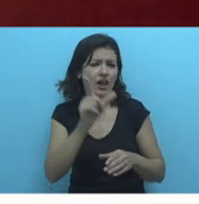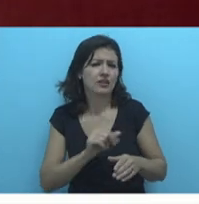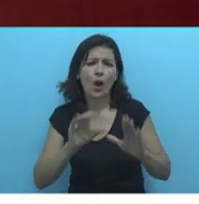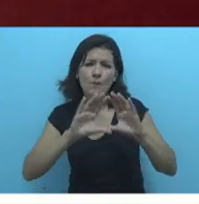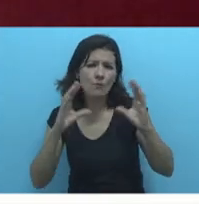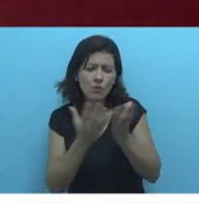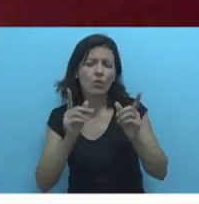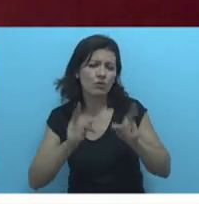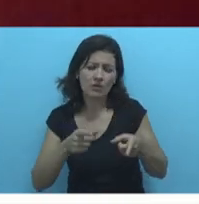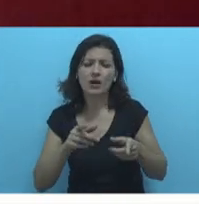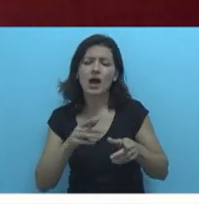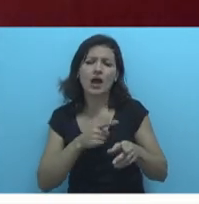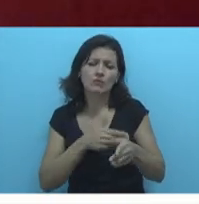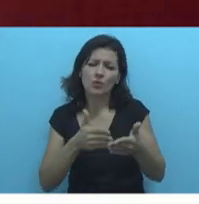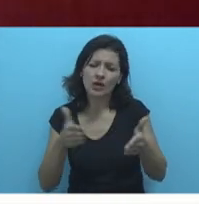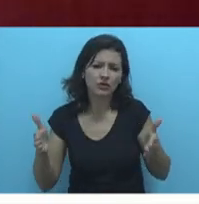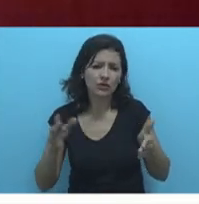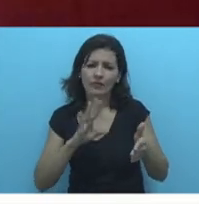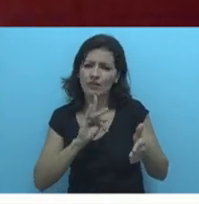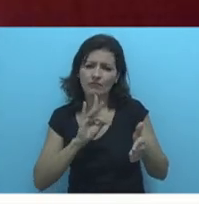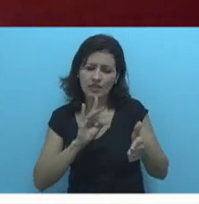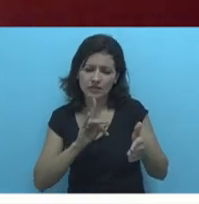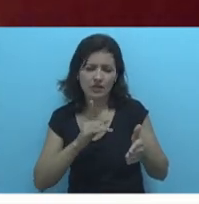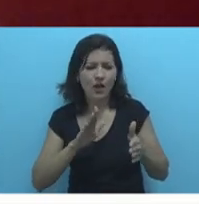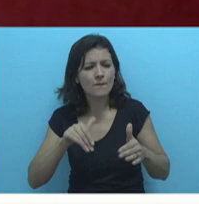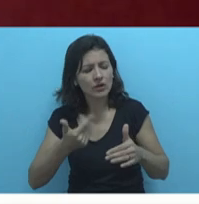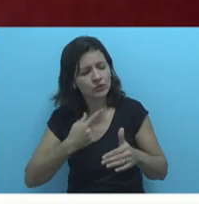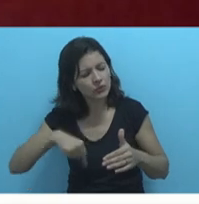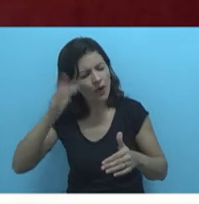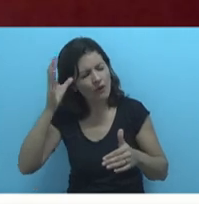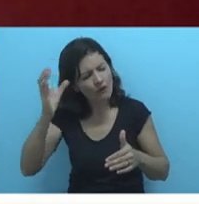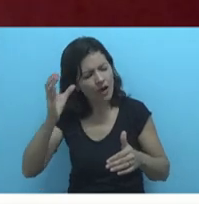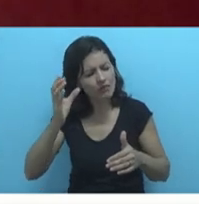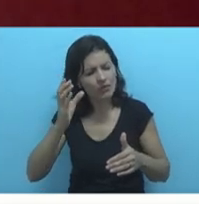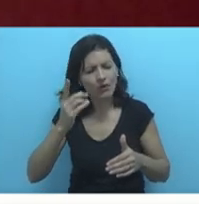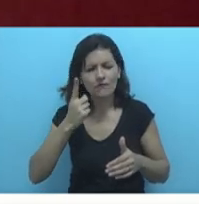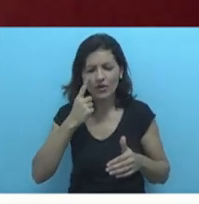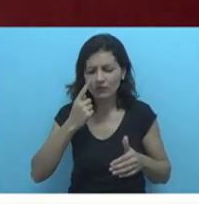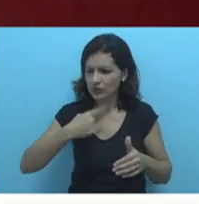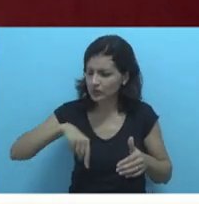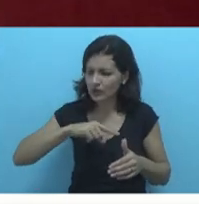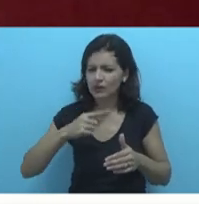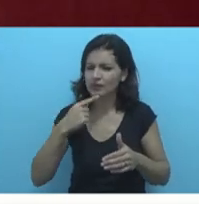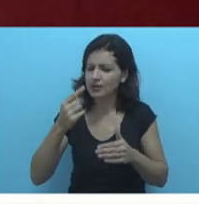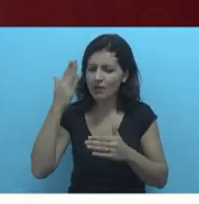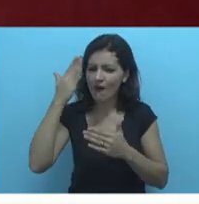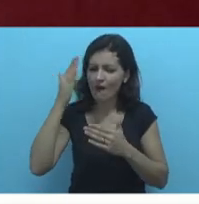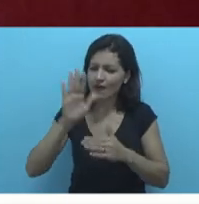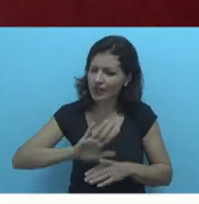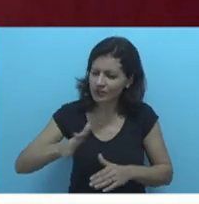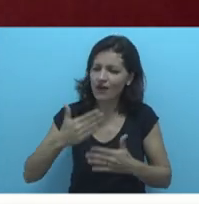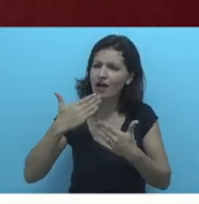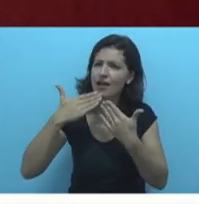ese compromiso de recordar que estamos vivos, nos despedimos y le decimos gracias, Miguel.